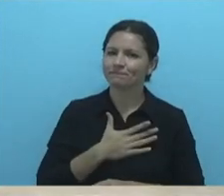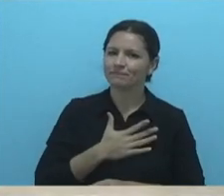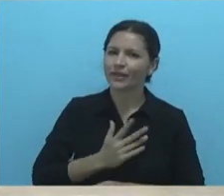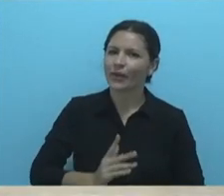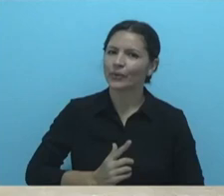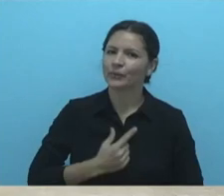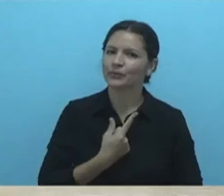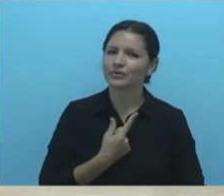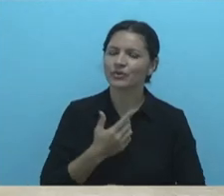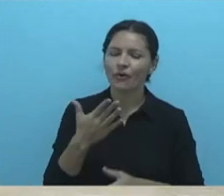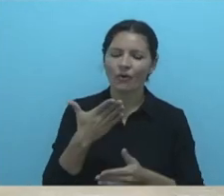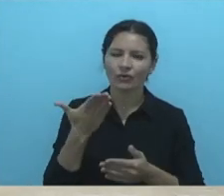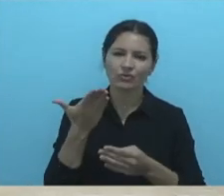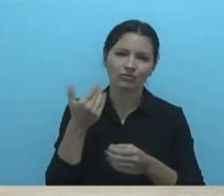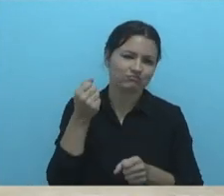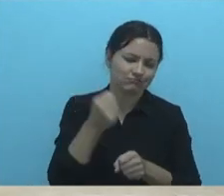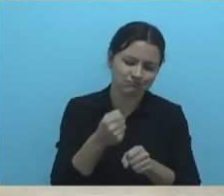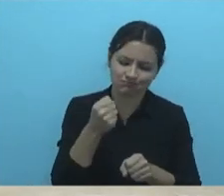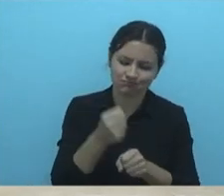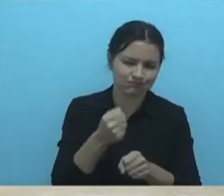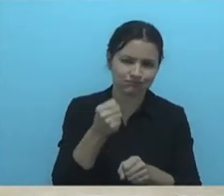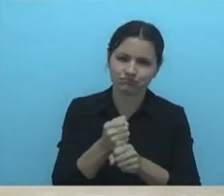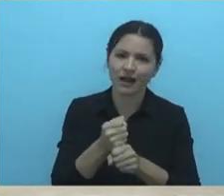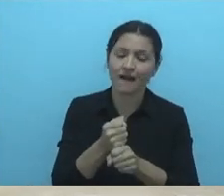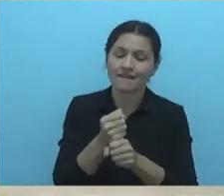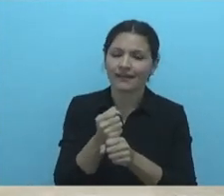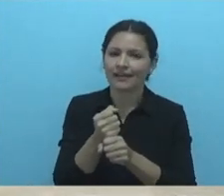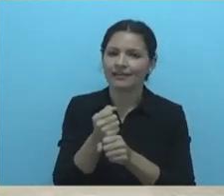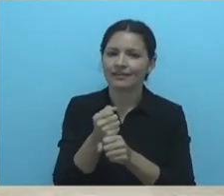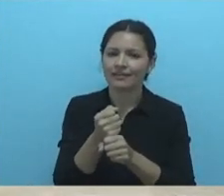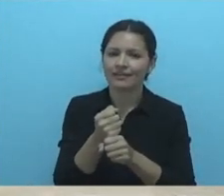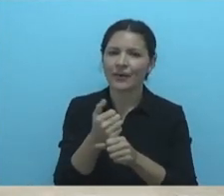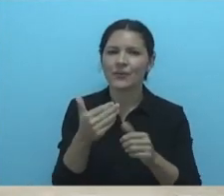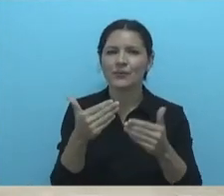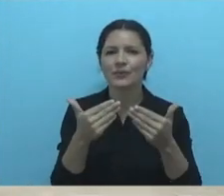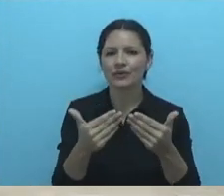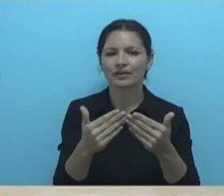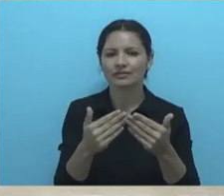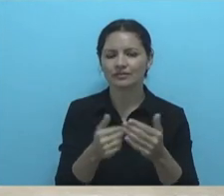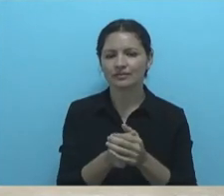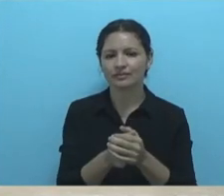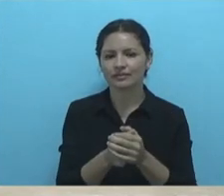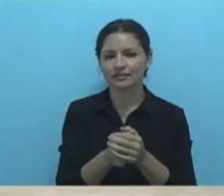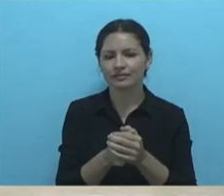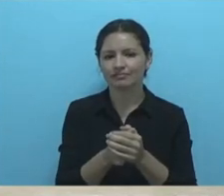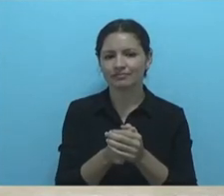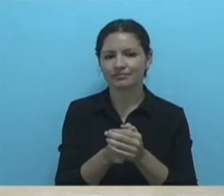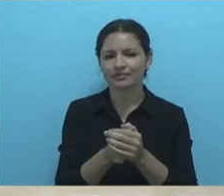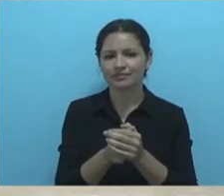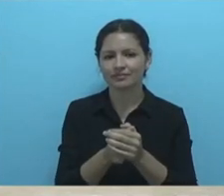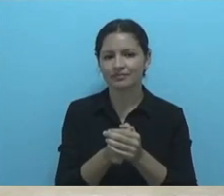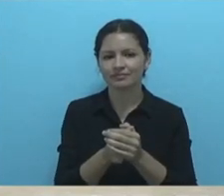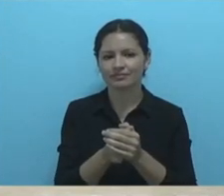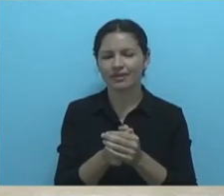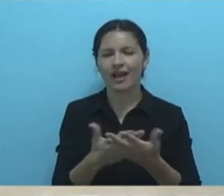intensamente al menos desde este ámbito para garantizar la paz y el orden que todos